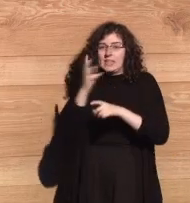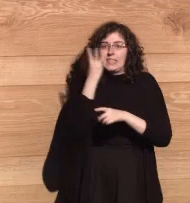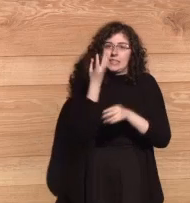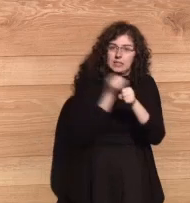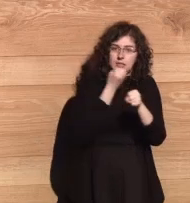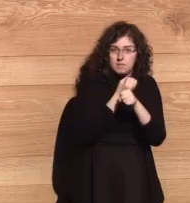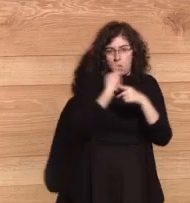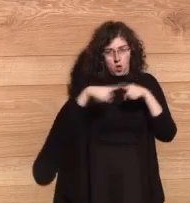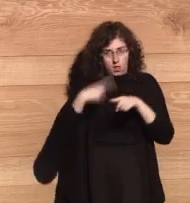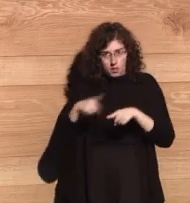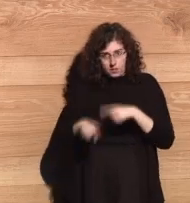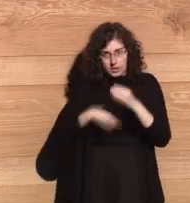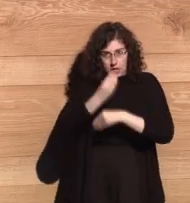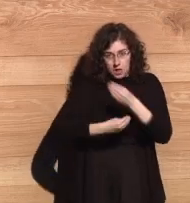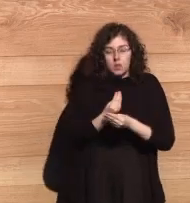que hice,